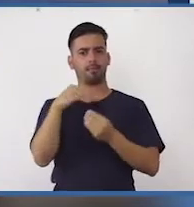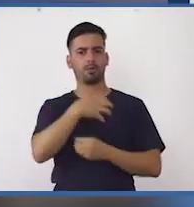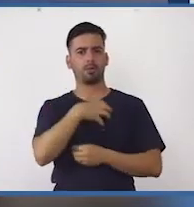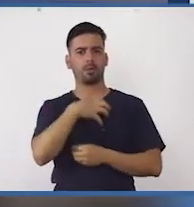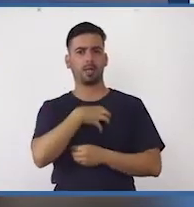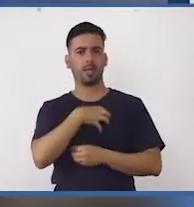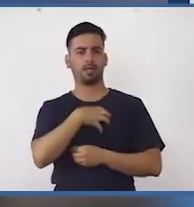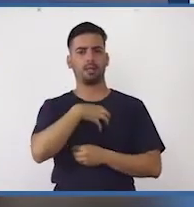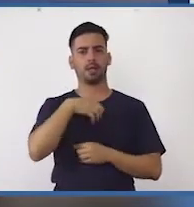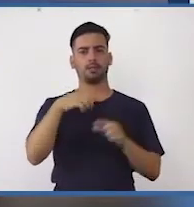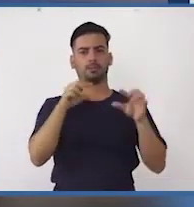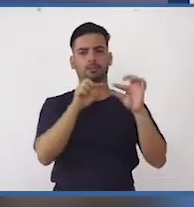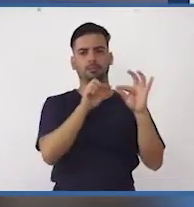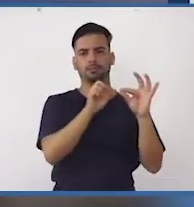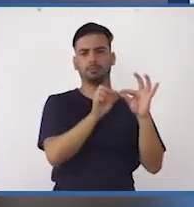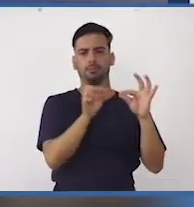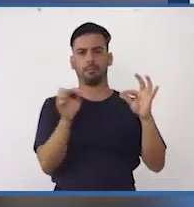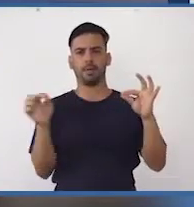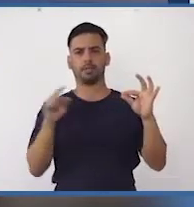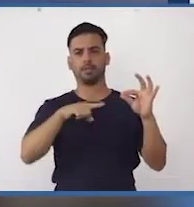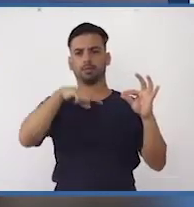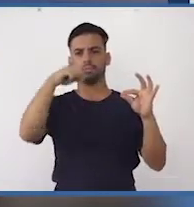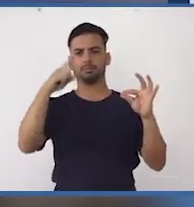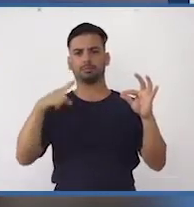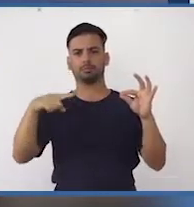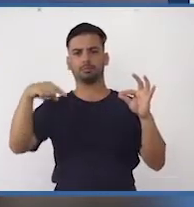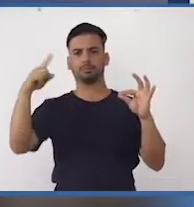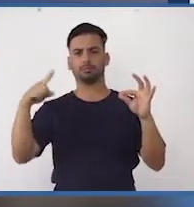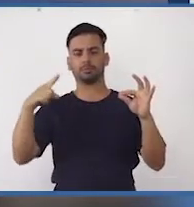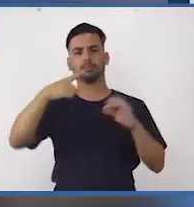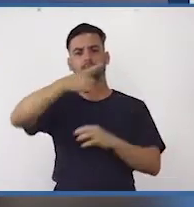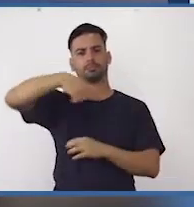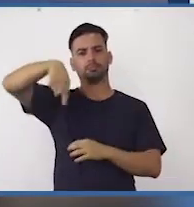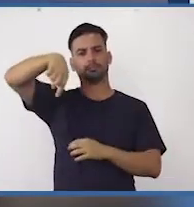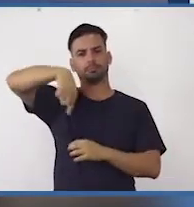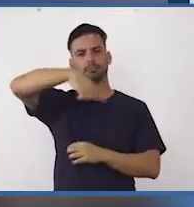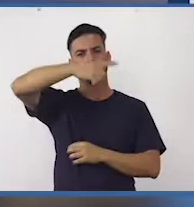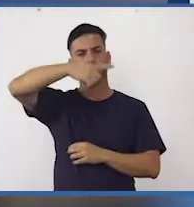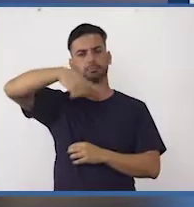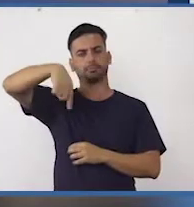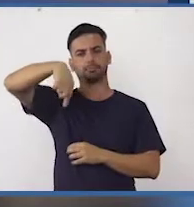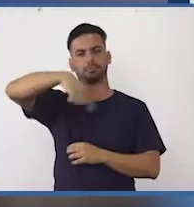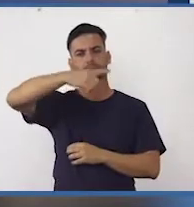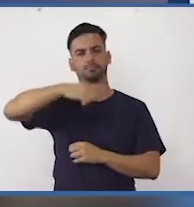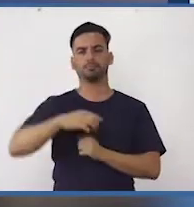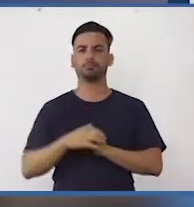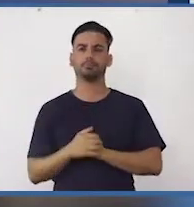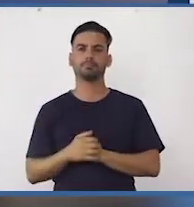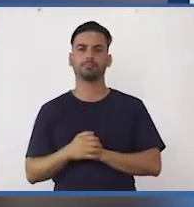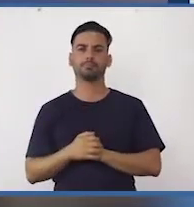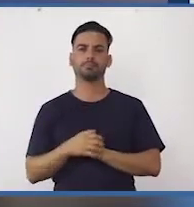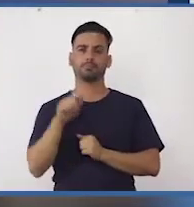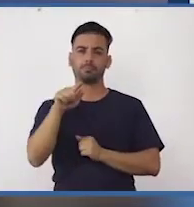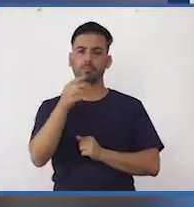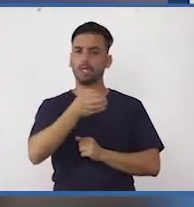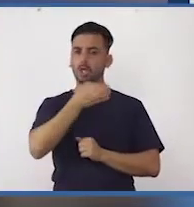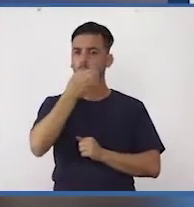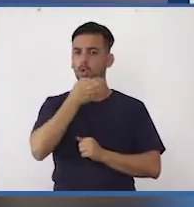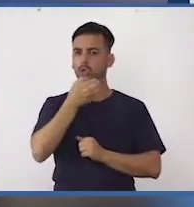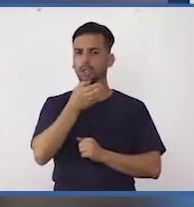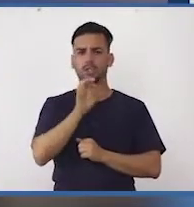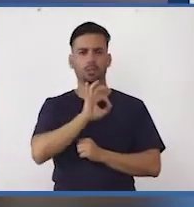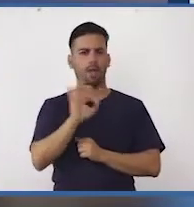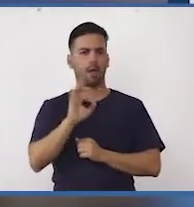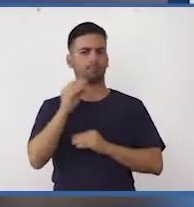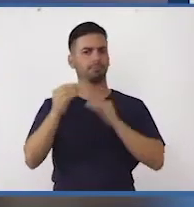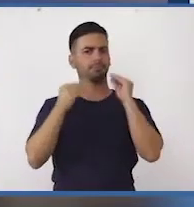cierto valor. Ese concepto ya ustedes lo visualizaron en su clase con su profesor y por lo tanto vuelvo y repito.